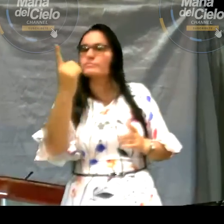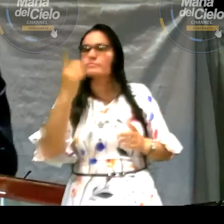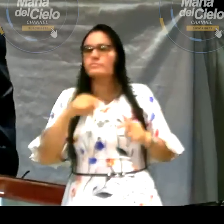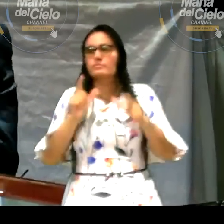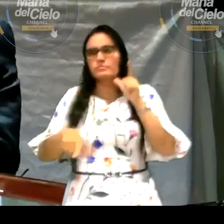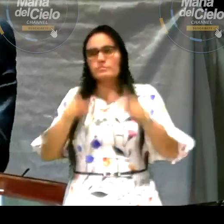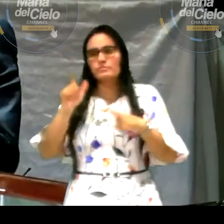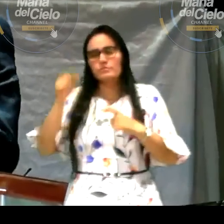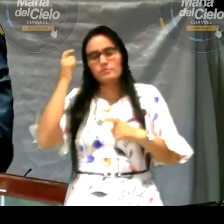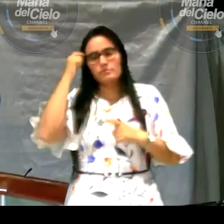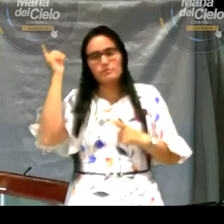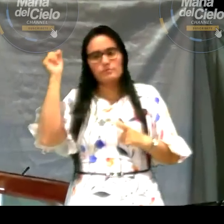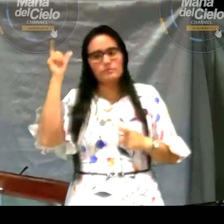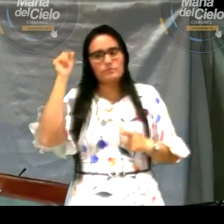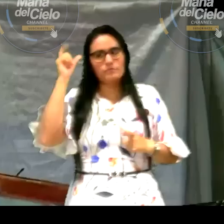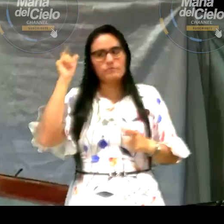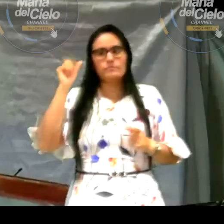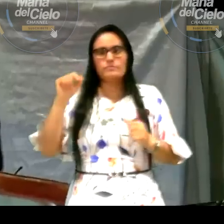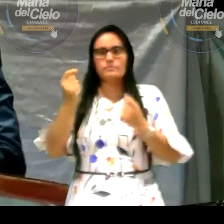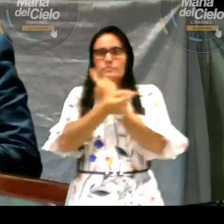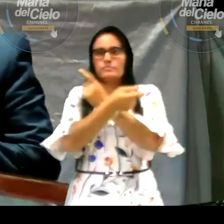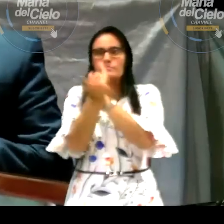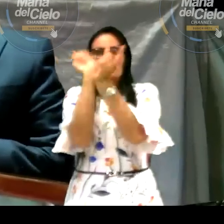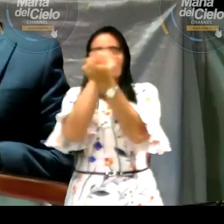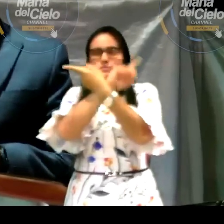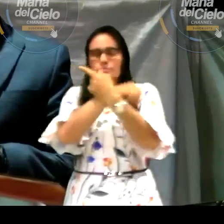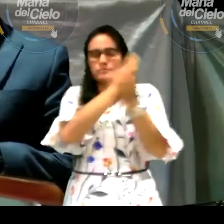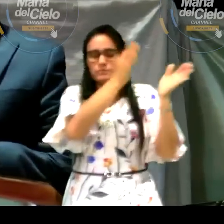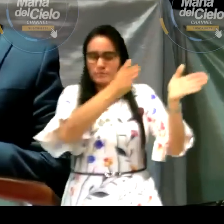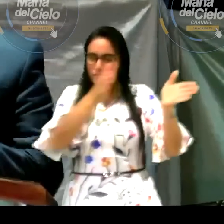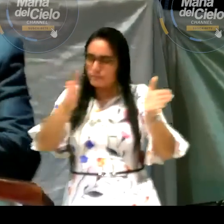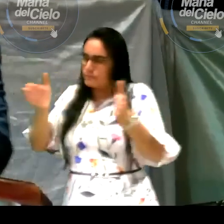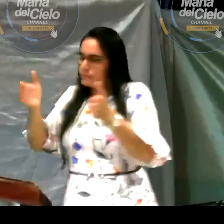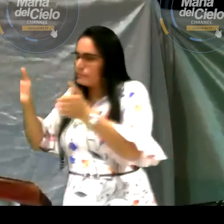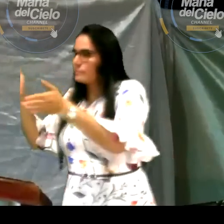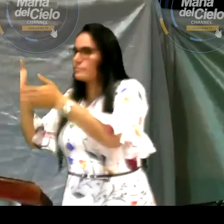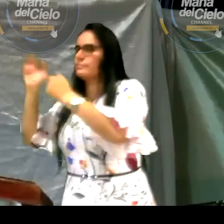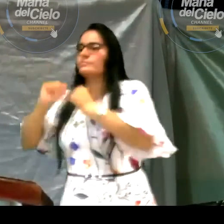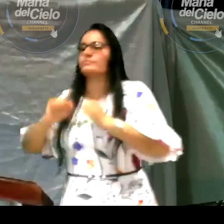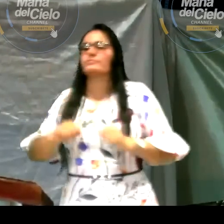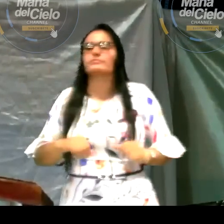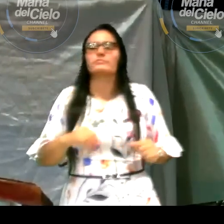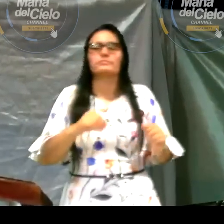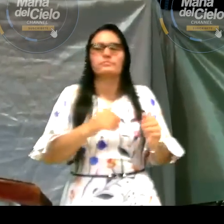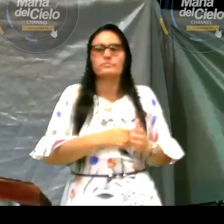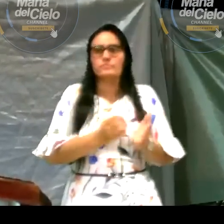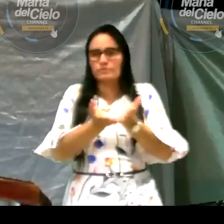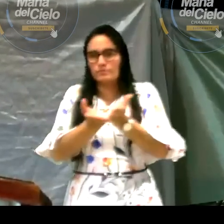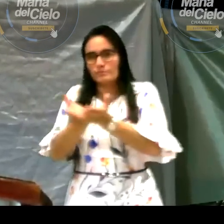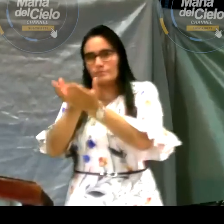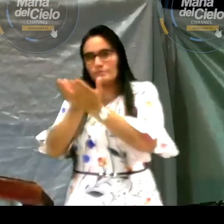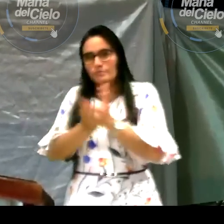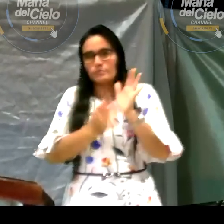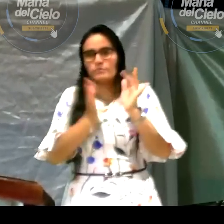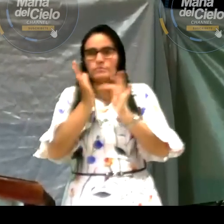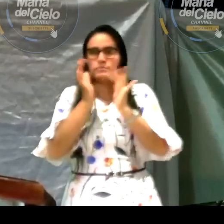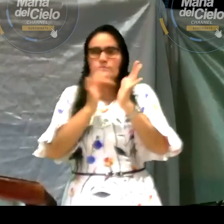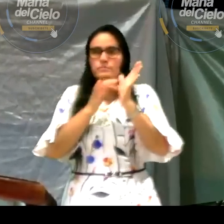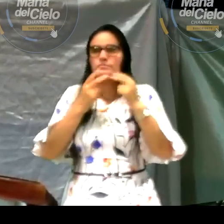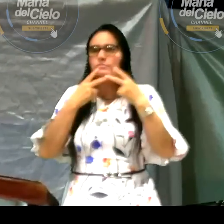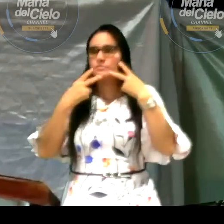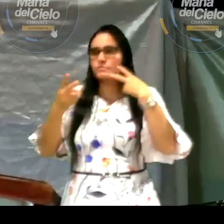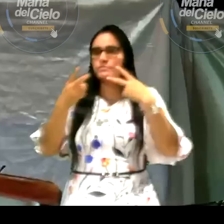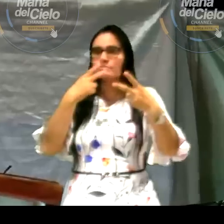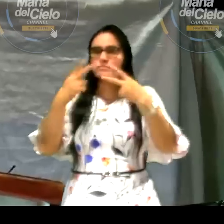Imagínense usted, vamos a cambiar el escenario, cambiamos de escena. La Biblia data, registra de un hombre que